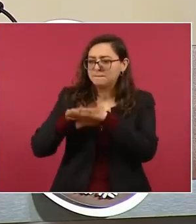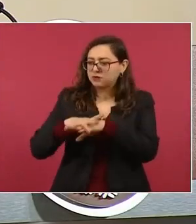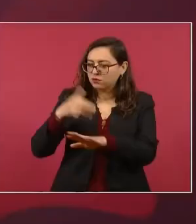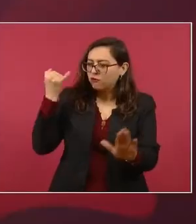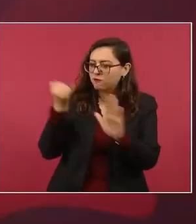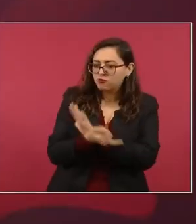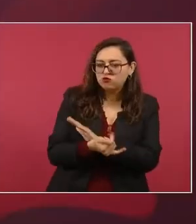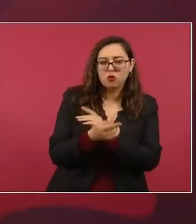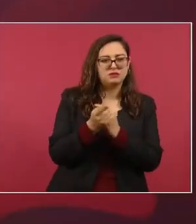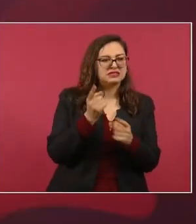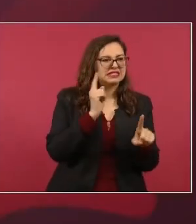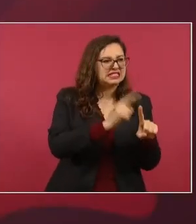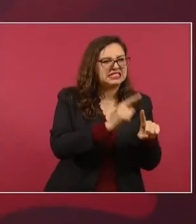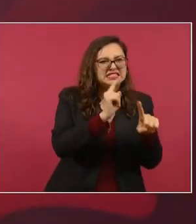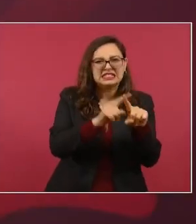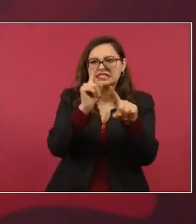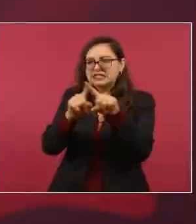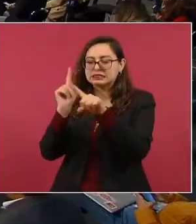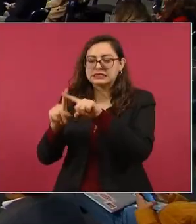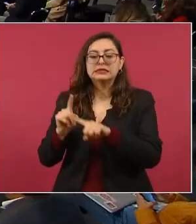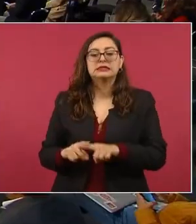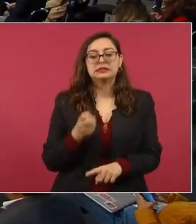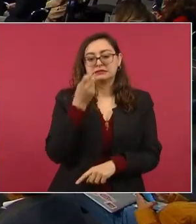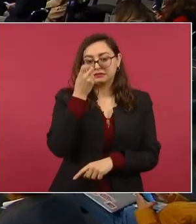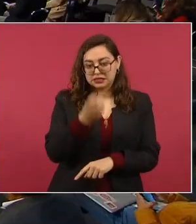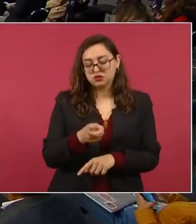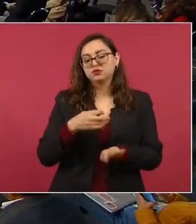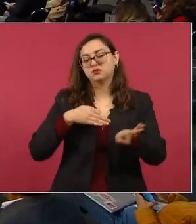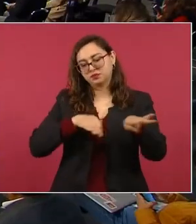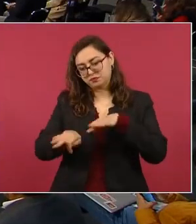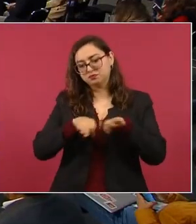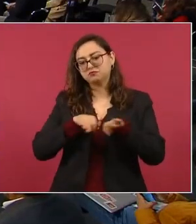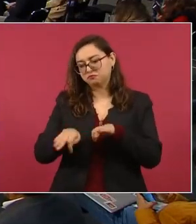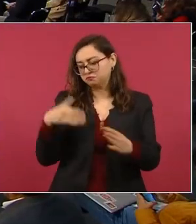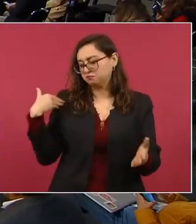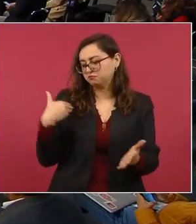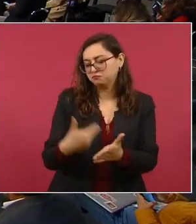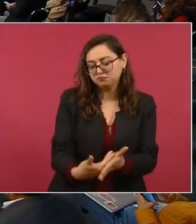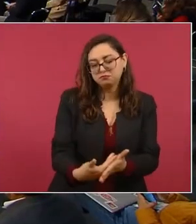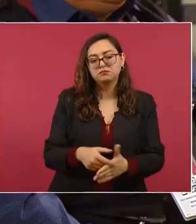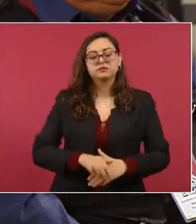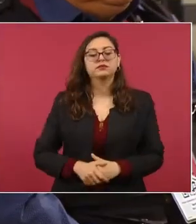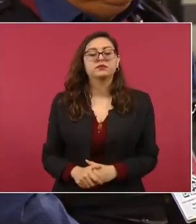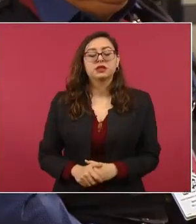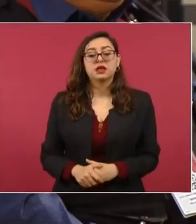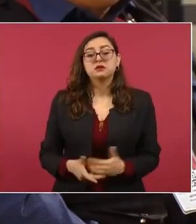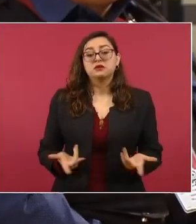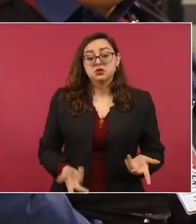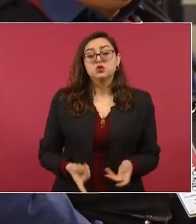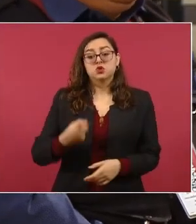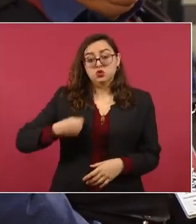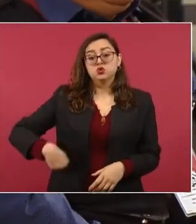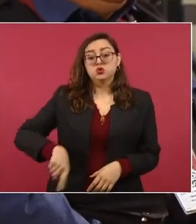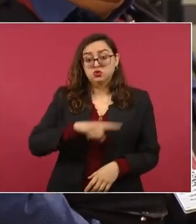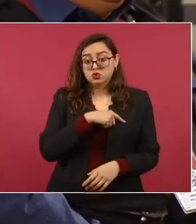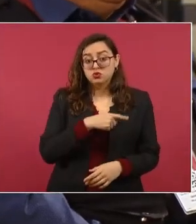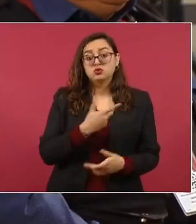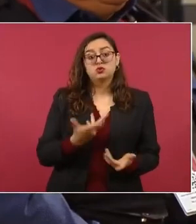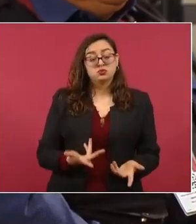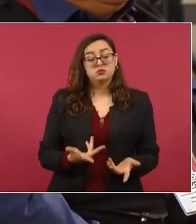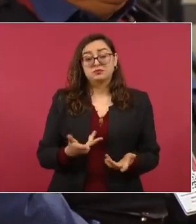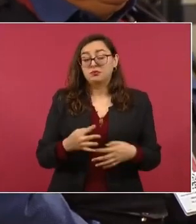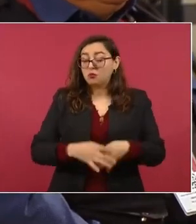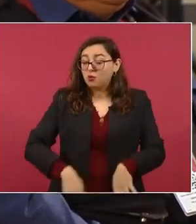indagar sobre estas personas. Eso es lo que puedo decirle. Y finalmente, que seguimos recibiendo las